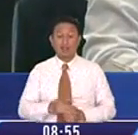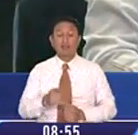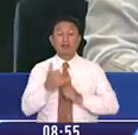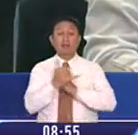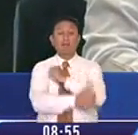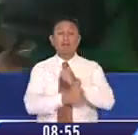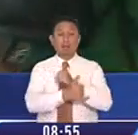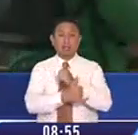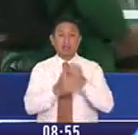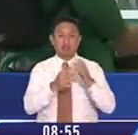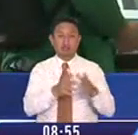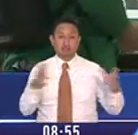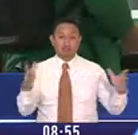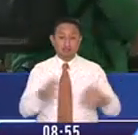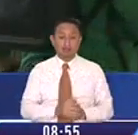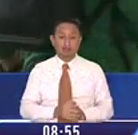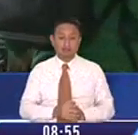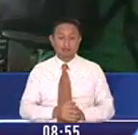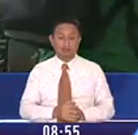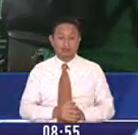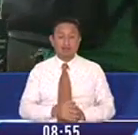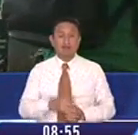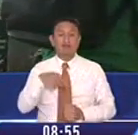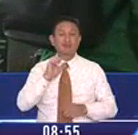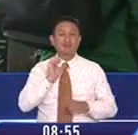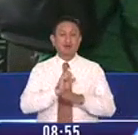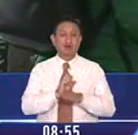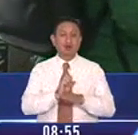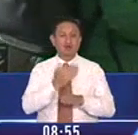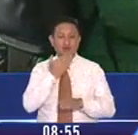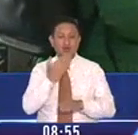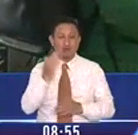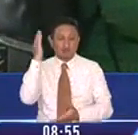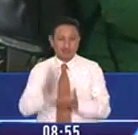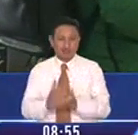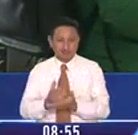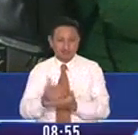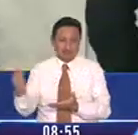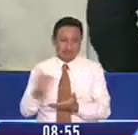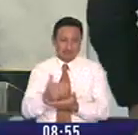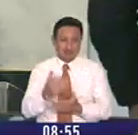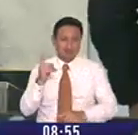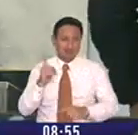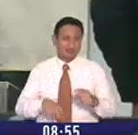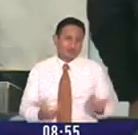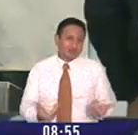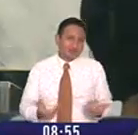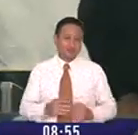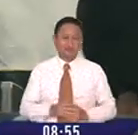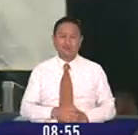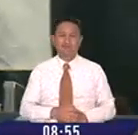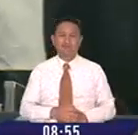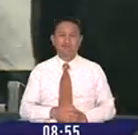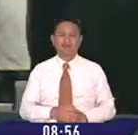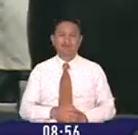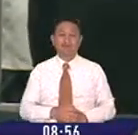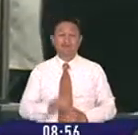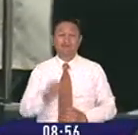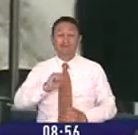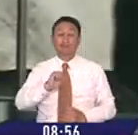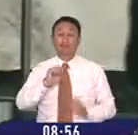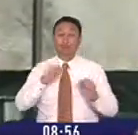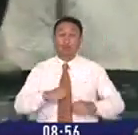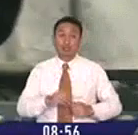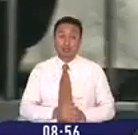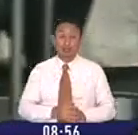en desarrollo. Aún así, poco puede hacer nuestro país para restringir el movimiento de la población altamente cualificada. Lo que sí se podría